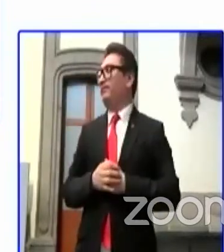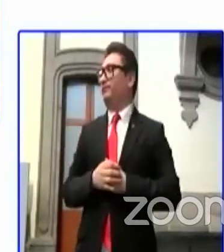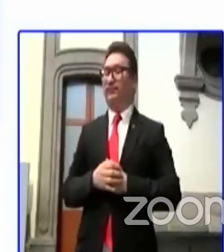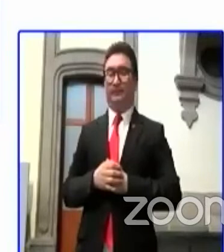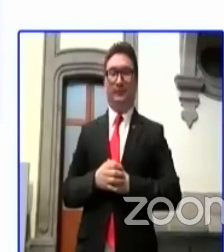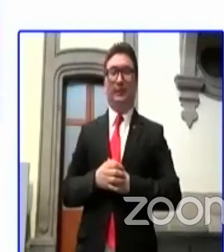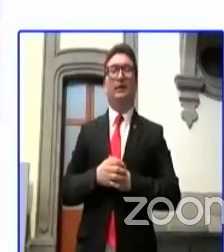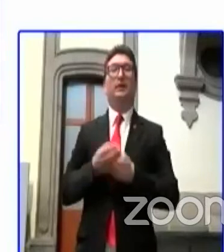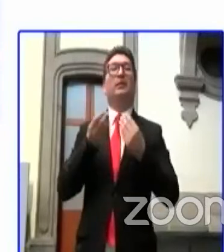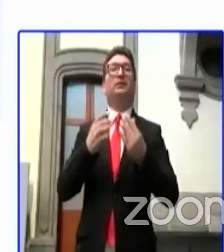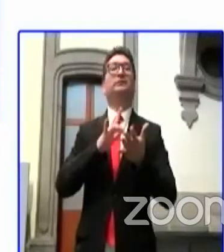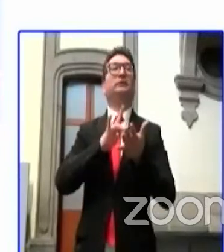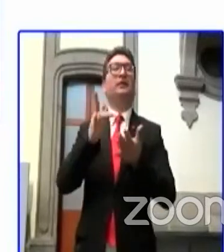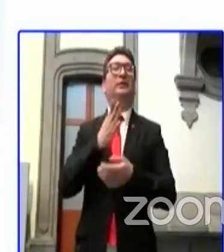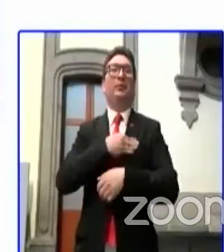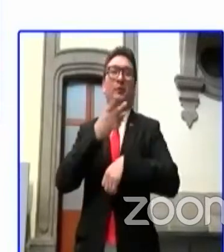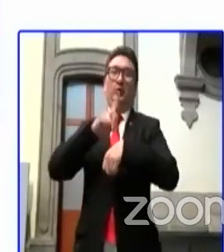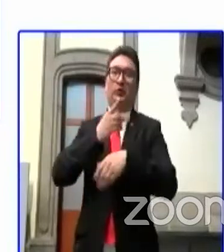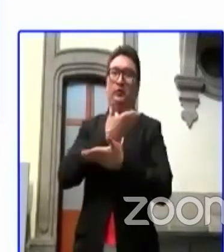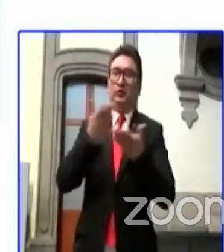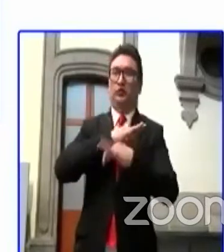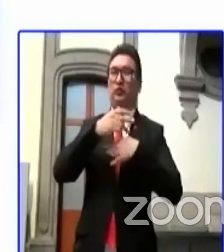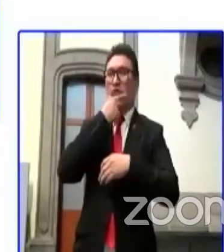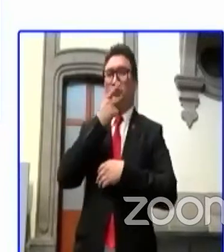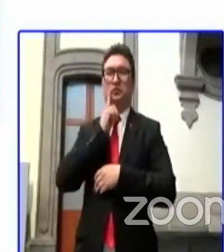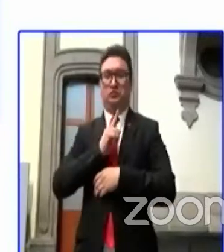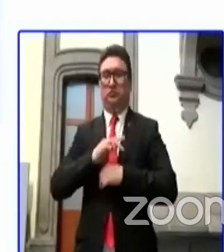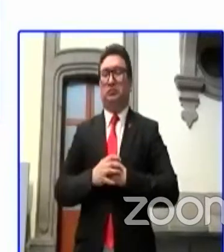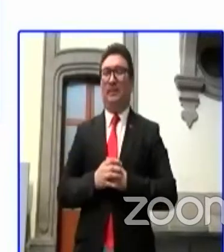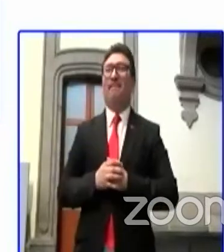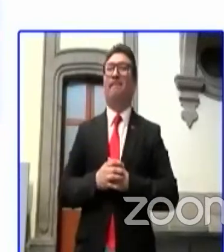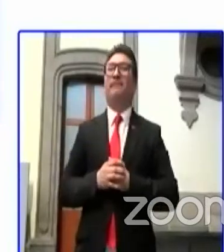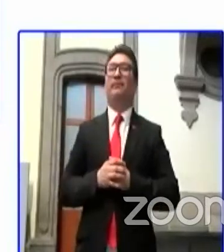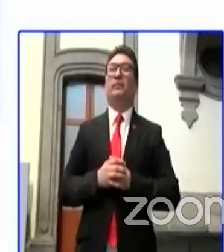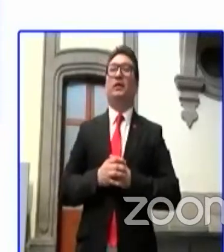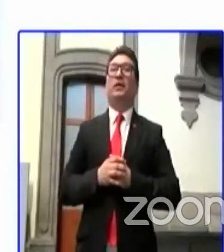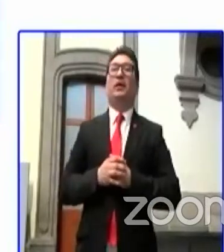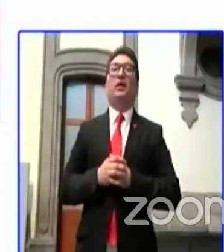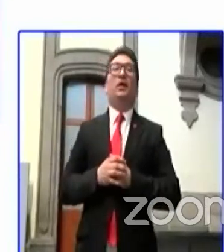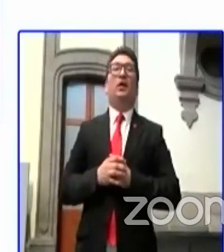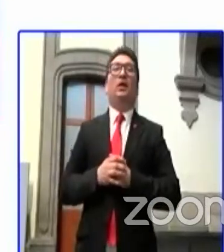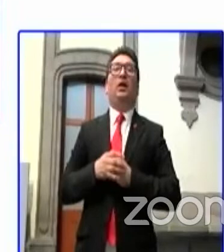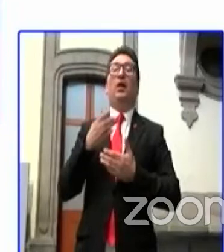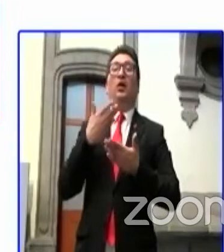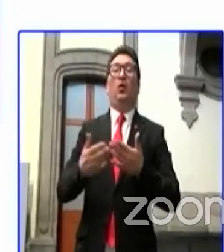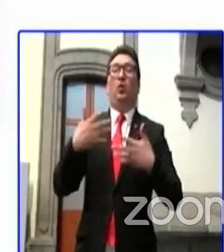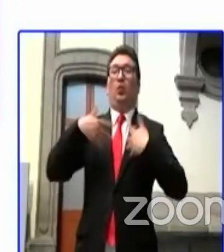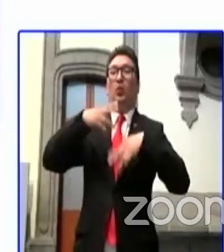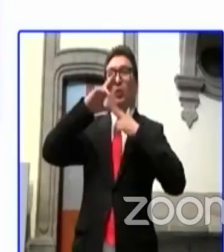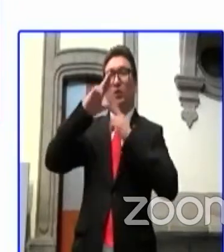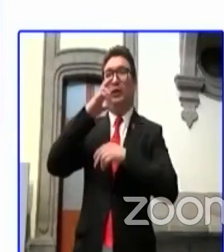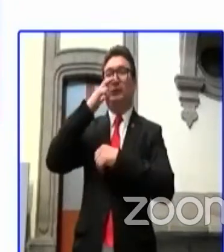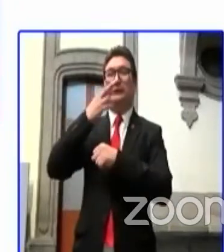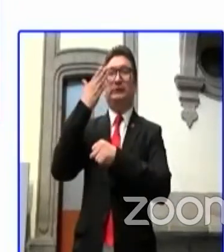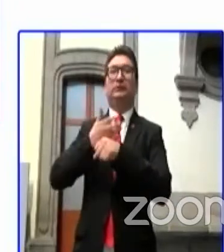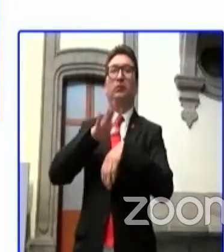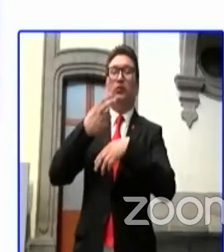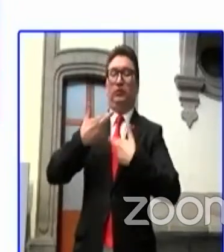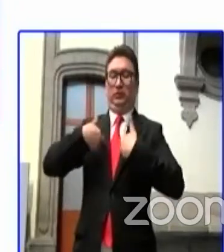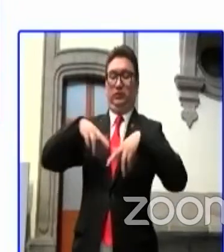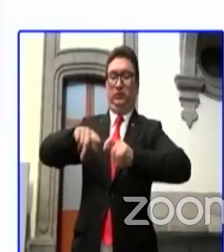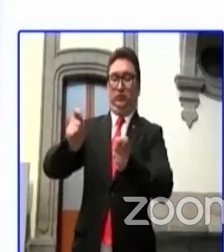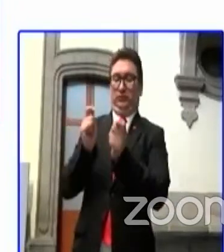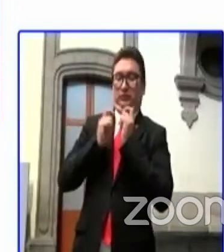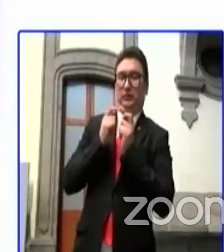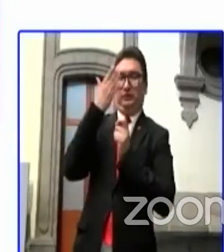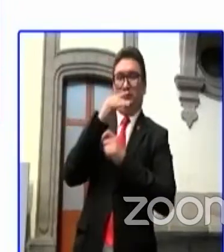Muchas gracias. Muy buenos días a todos y todas. Es un honor y una gran responsabilidad hacer uso de la palabra en representación de la